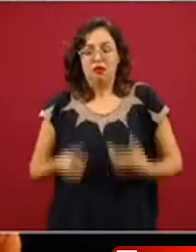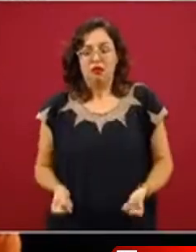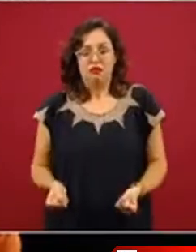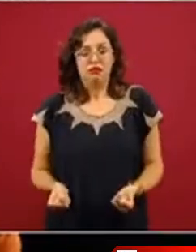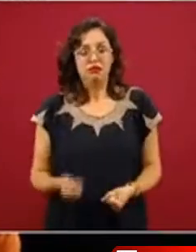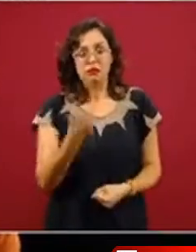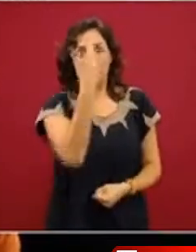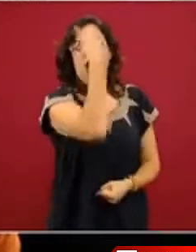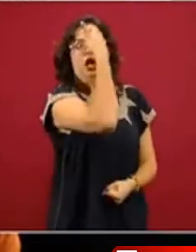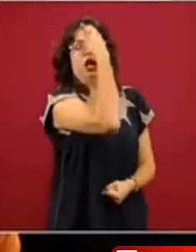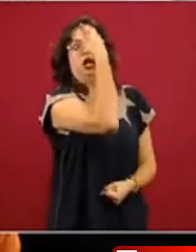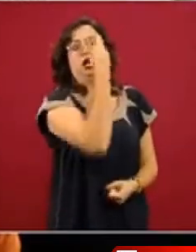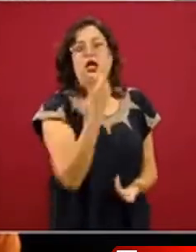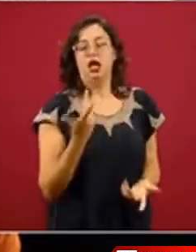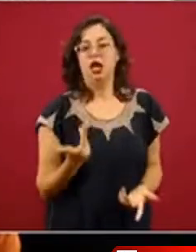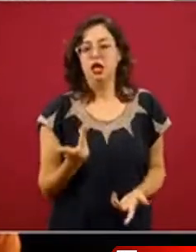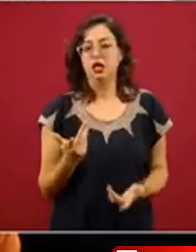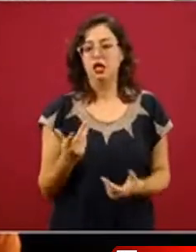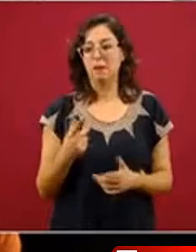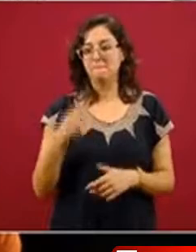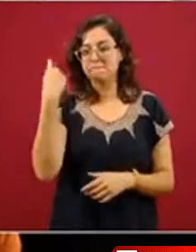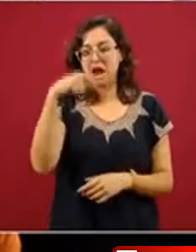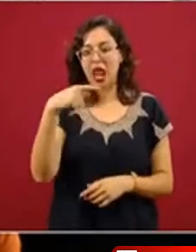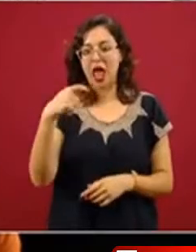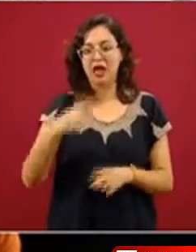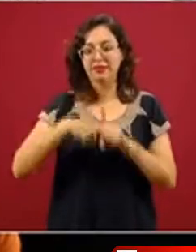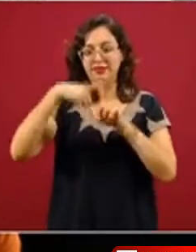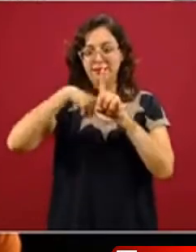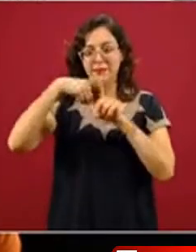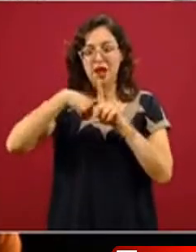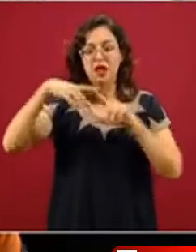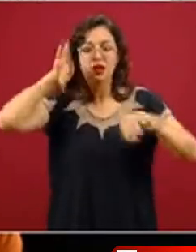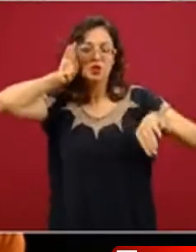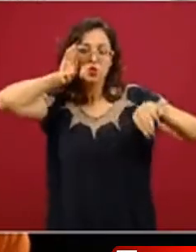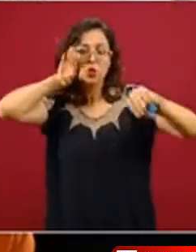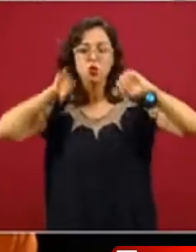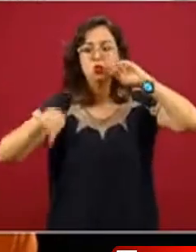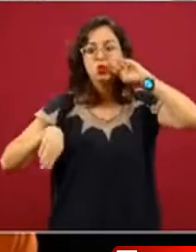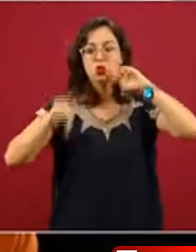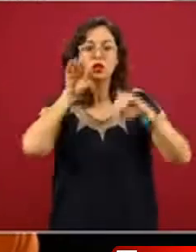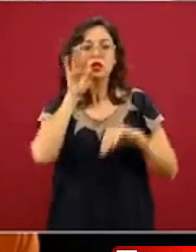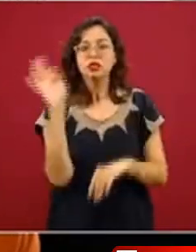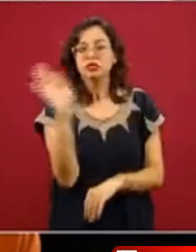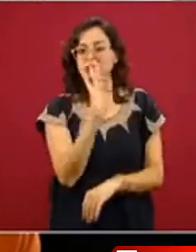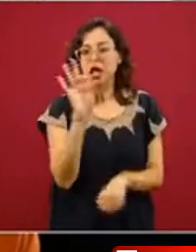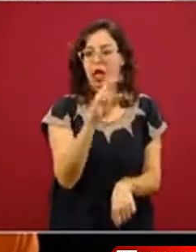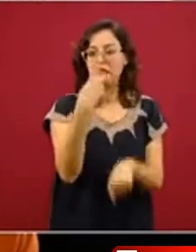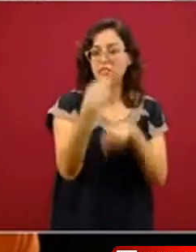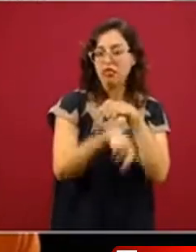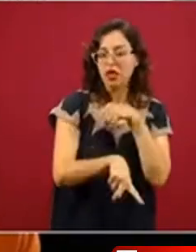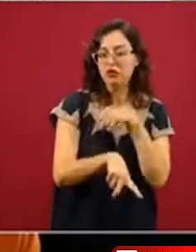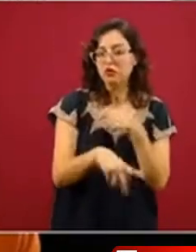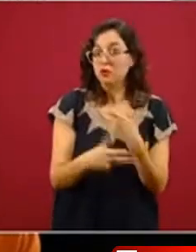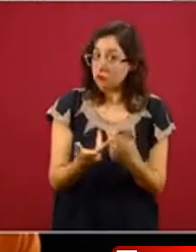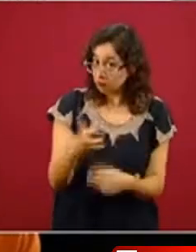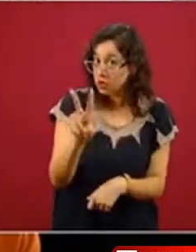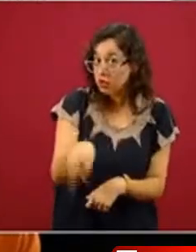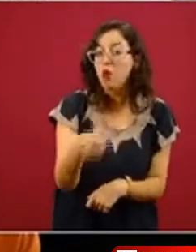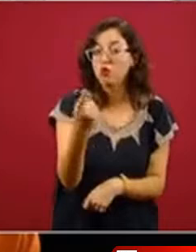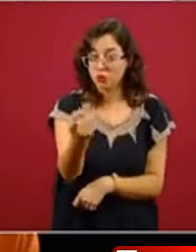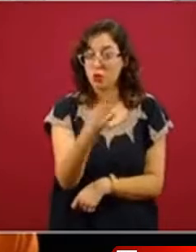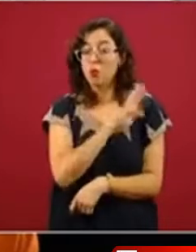tiene esa duda. Sí me gustaría que hablar un poquito sobre esto. Y la segunda